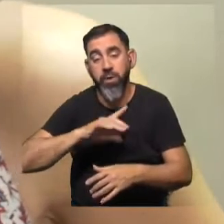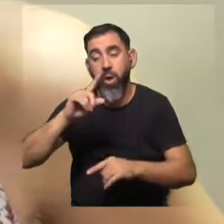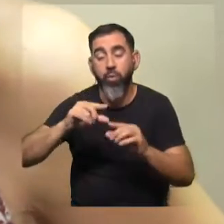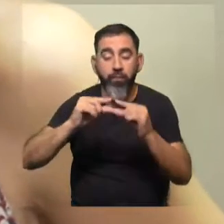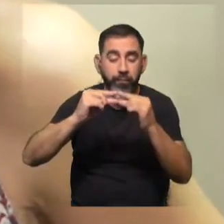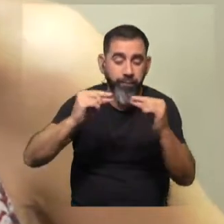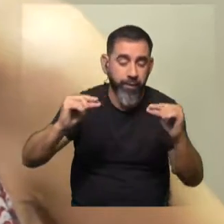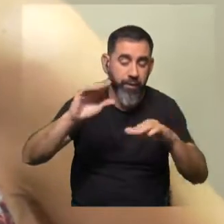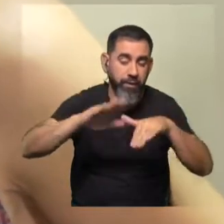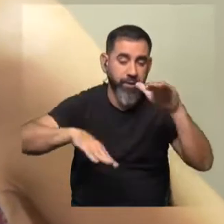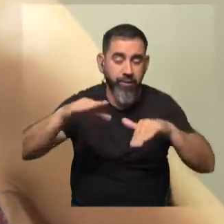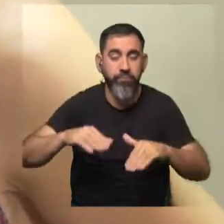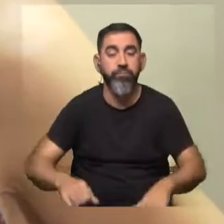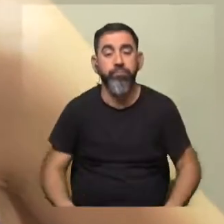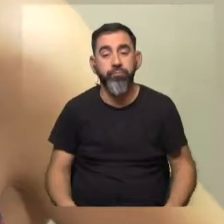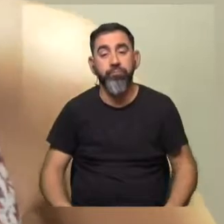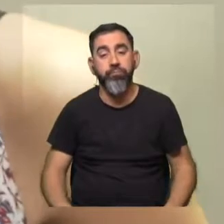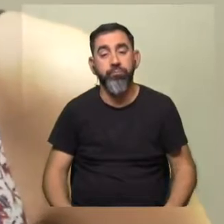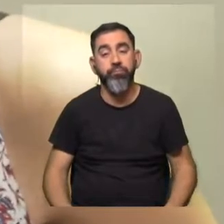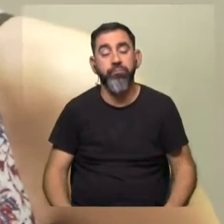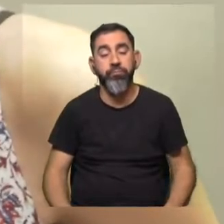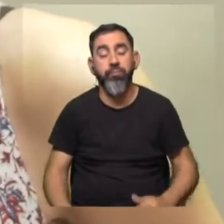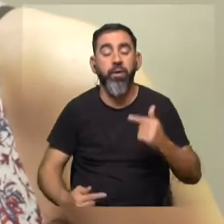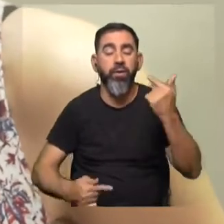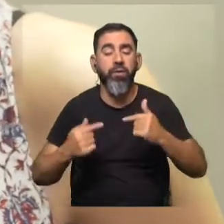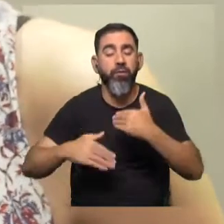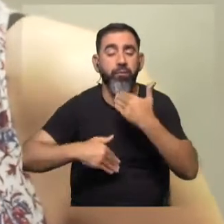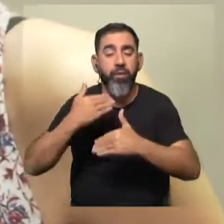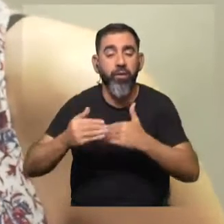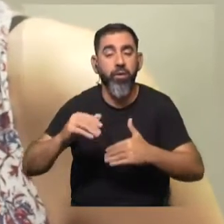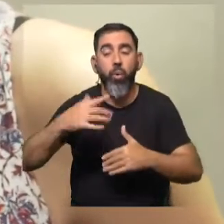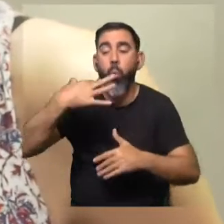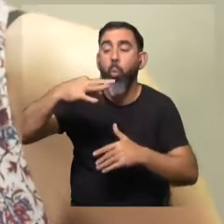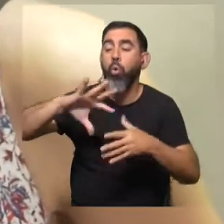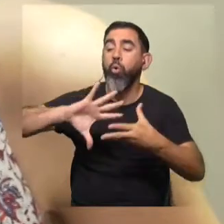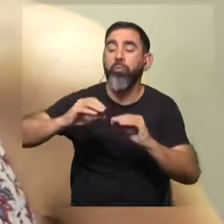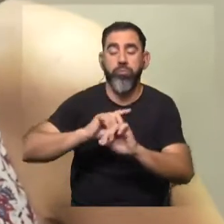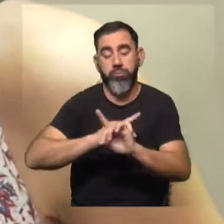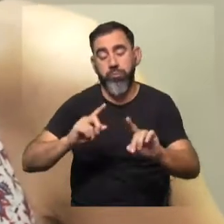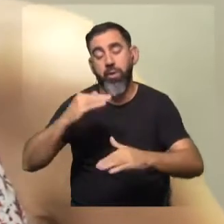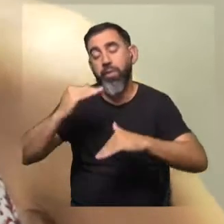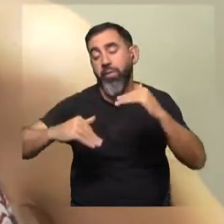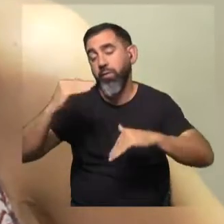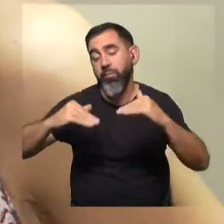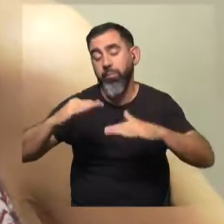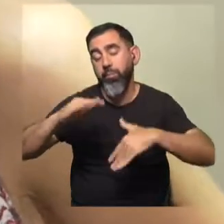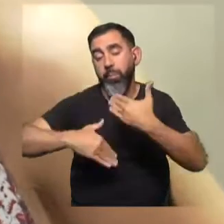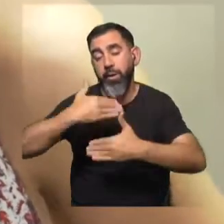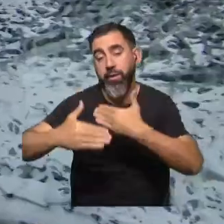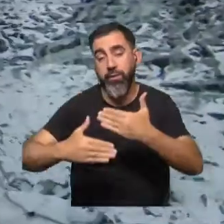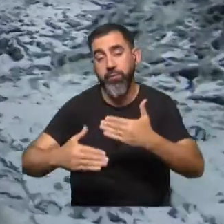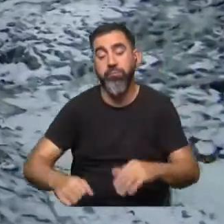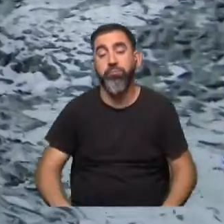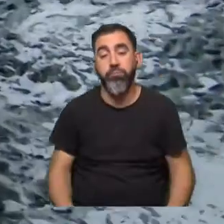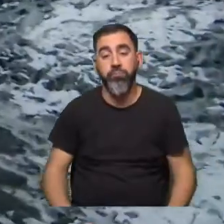fina. Y se forman por diferentes procesos. No hay un proceso único que forme todas las gemas, sino que en estos procesos pueden